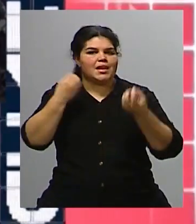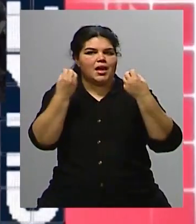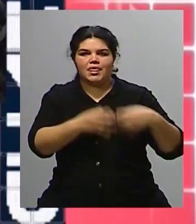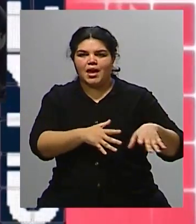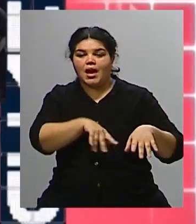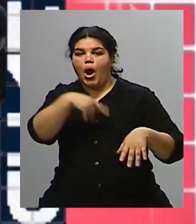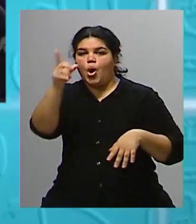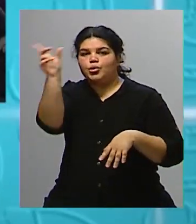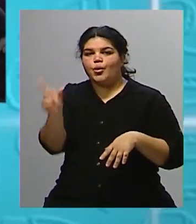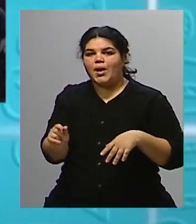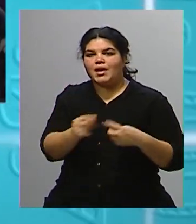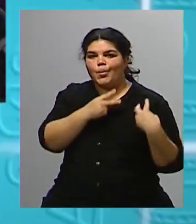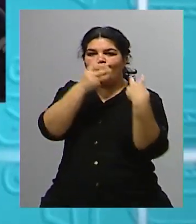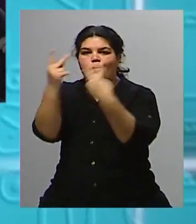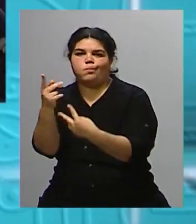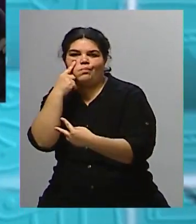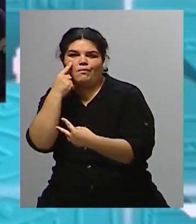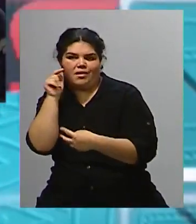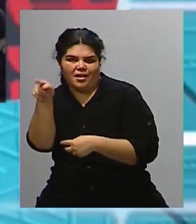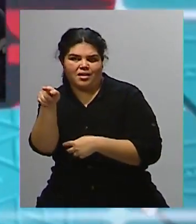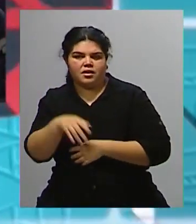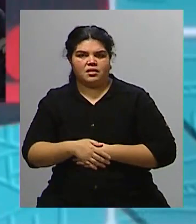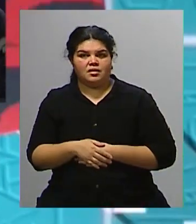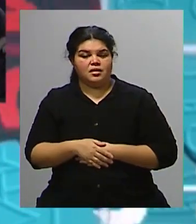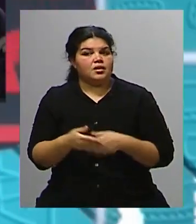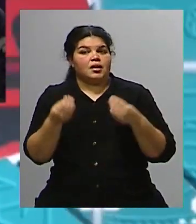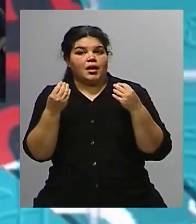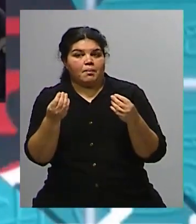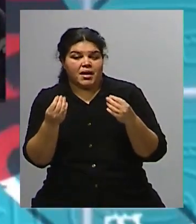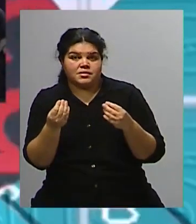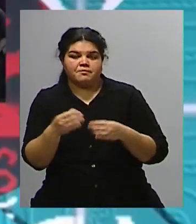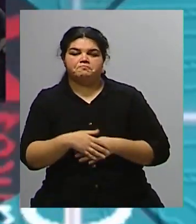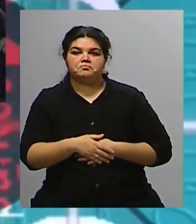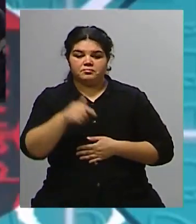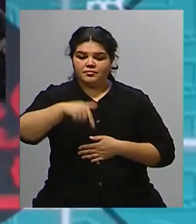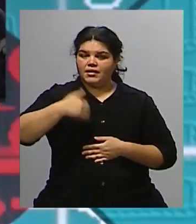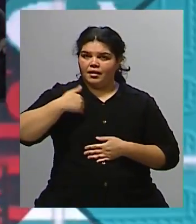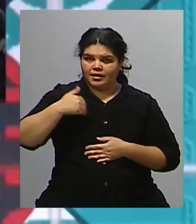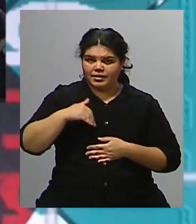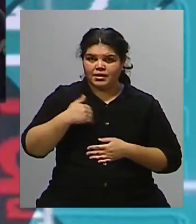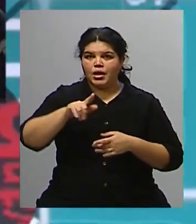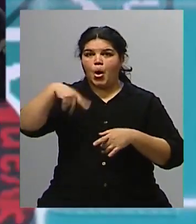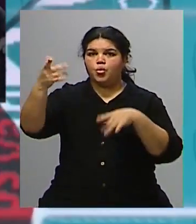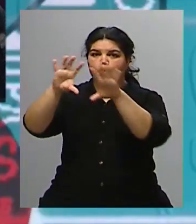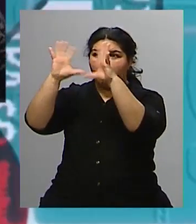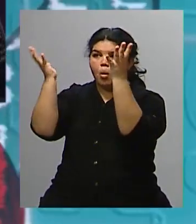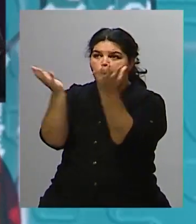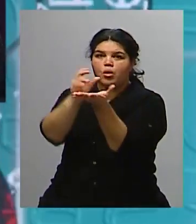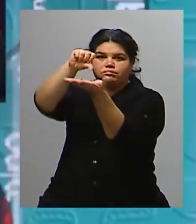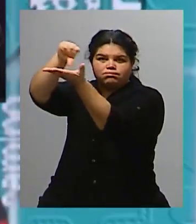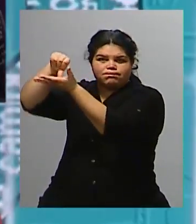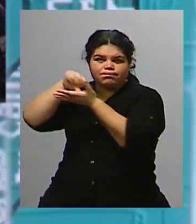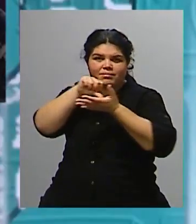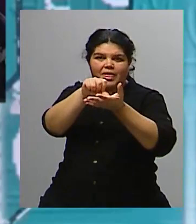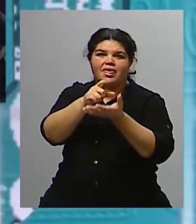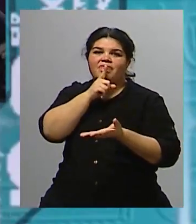si se puede comparar con momentos tal vez mucho más fuertes de migración desde Argentina hacia otras partes del mundo? Bueno, es